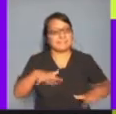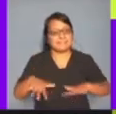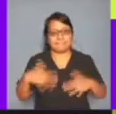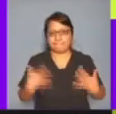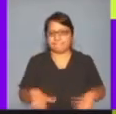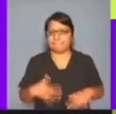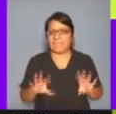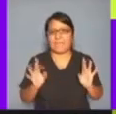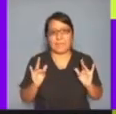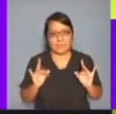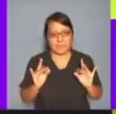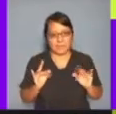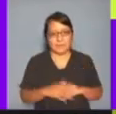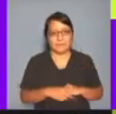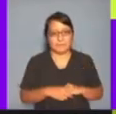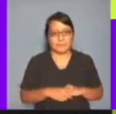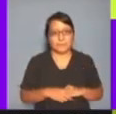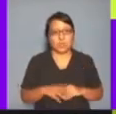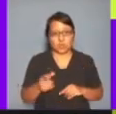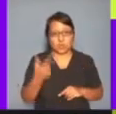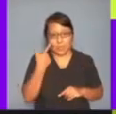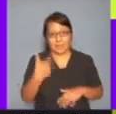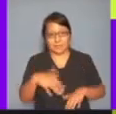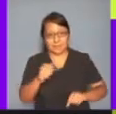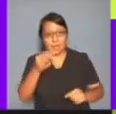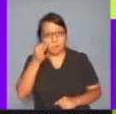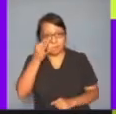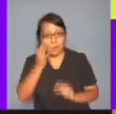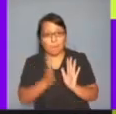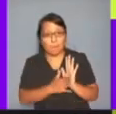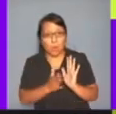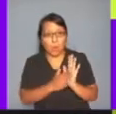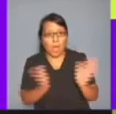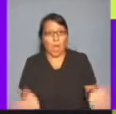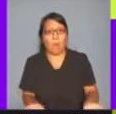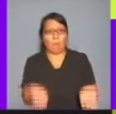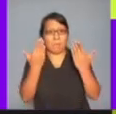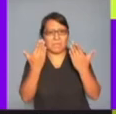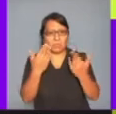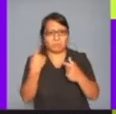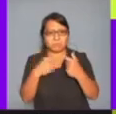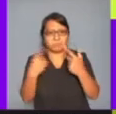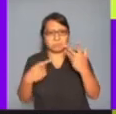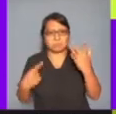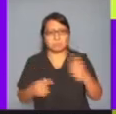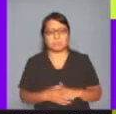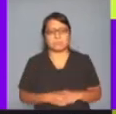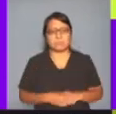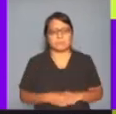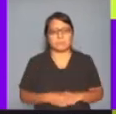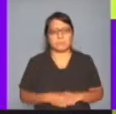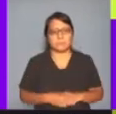difícil. Ya vemos los aumentos que hay en todas las áreas. Entonces,